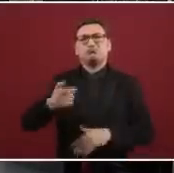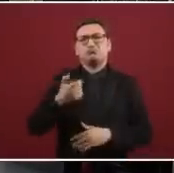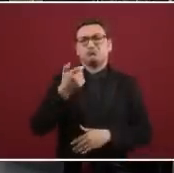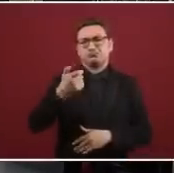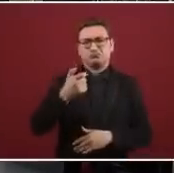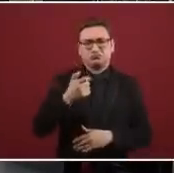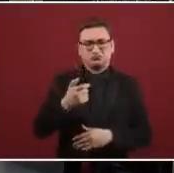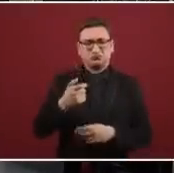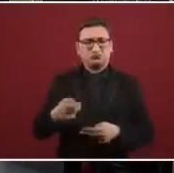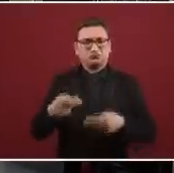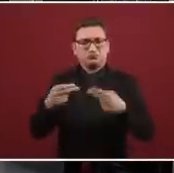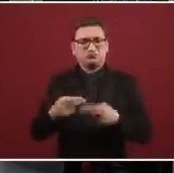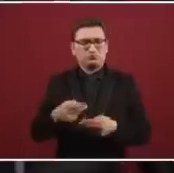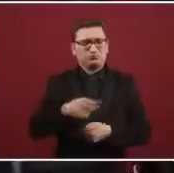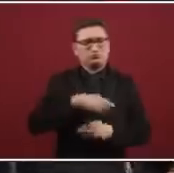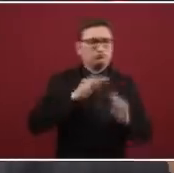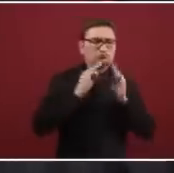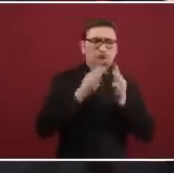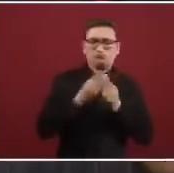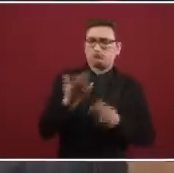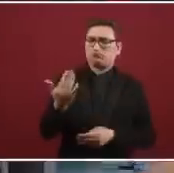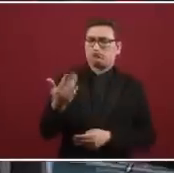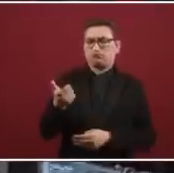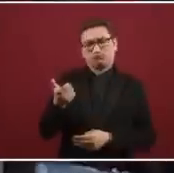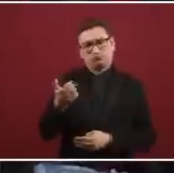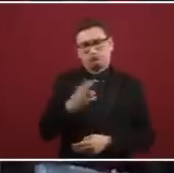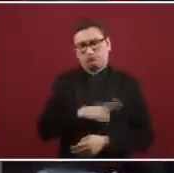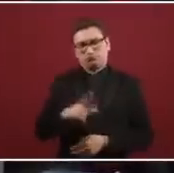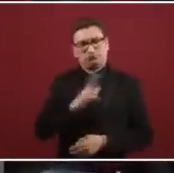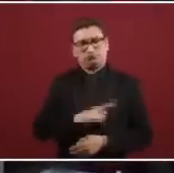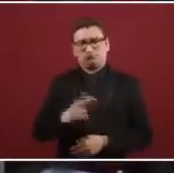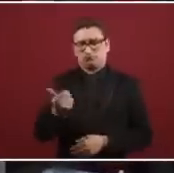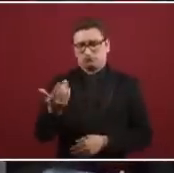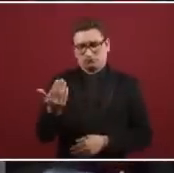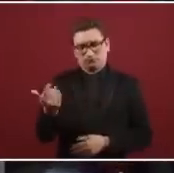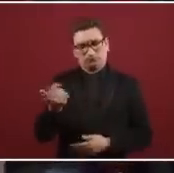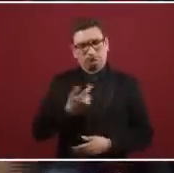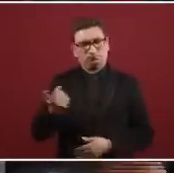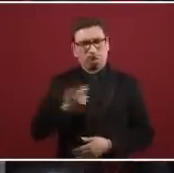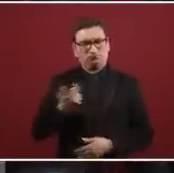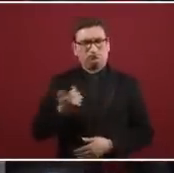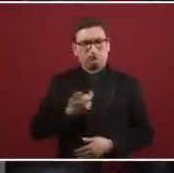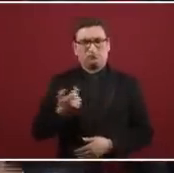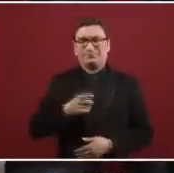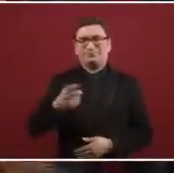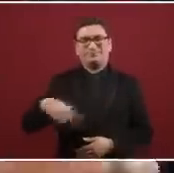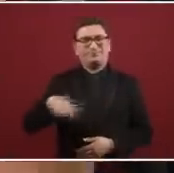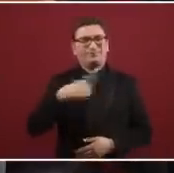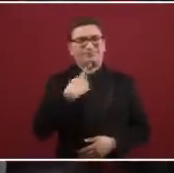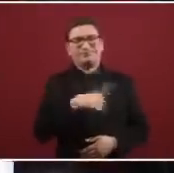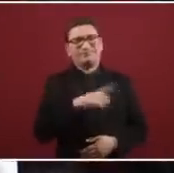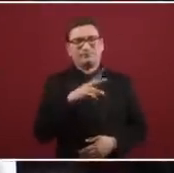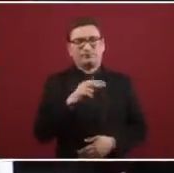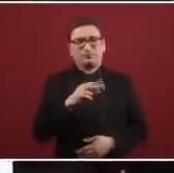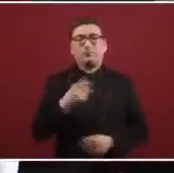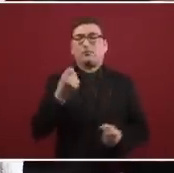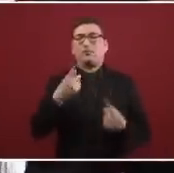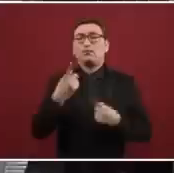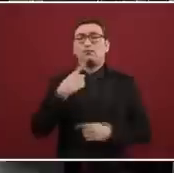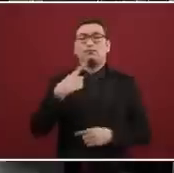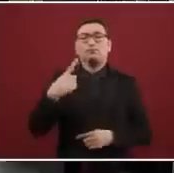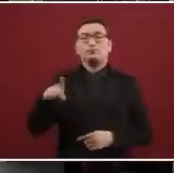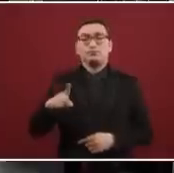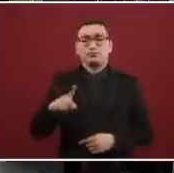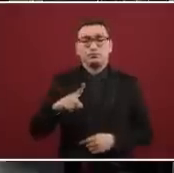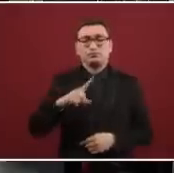los están poniendo una renta. Ellos no han querido denunciar y quien lo ha hecho